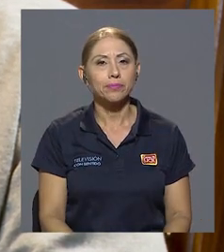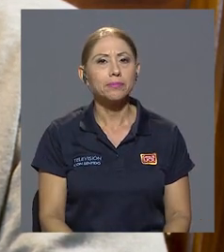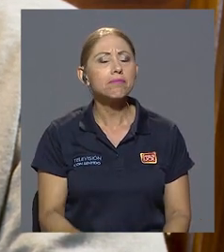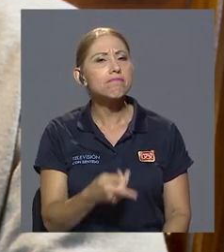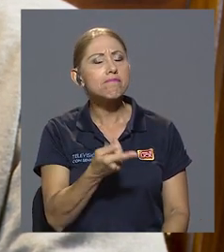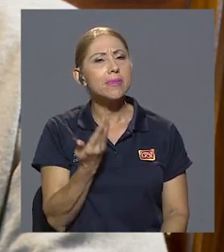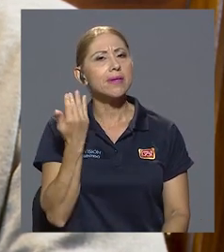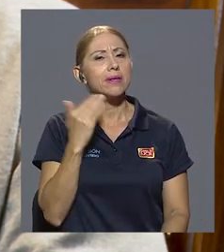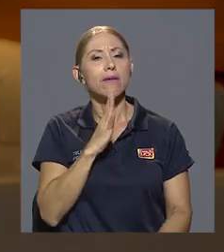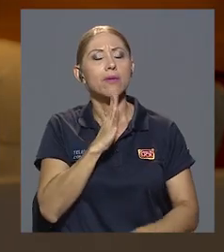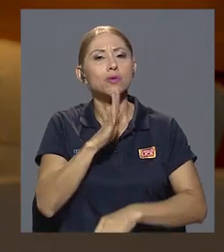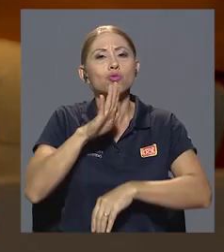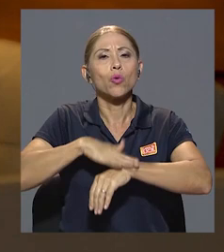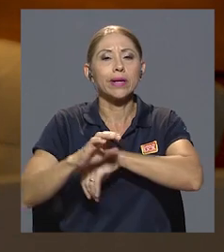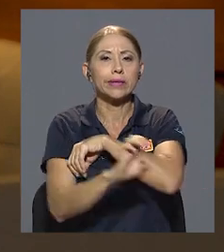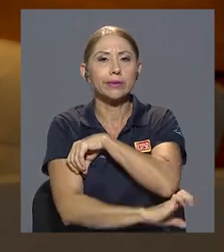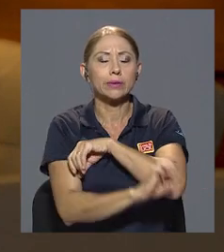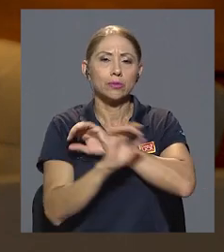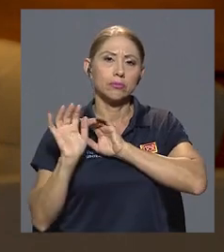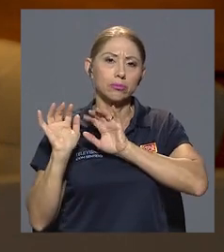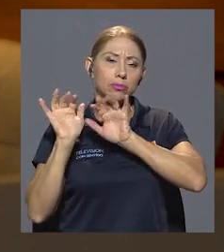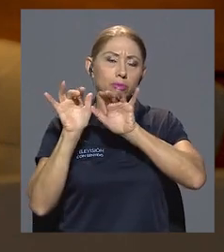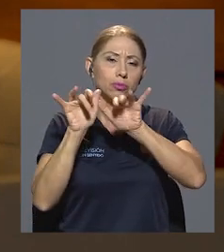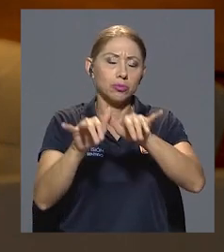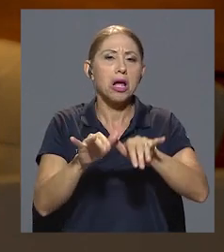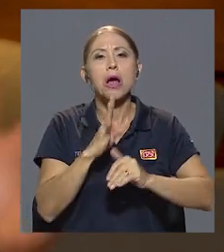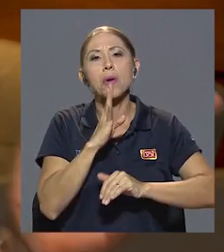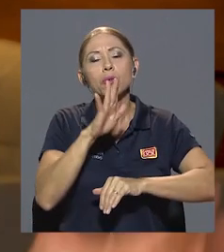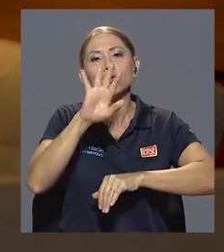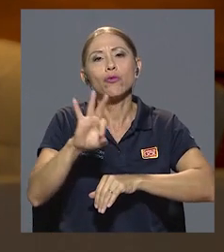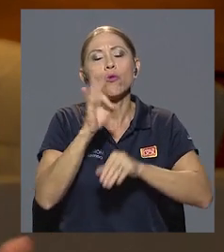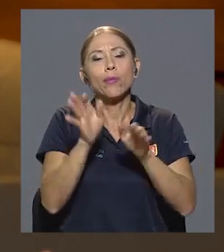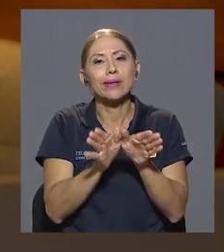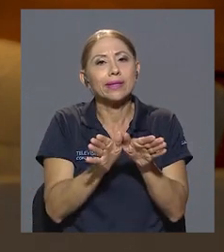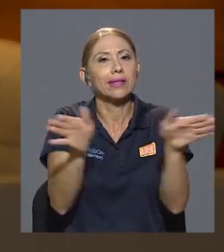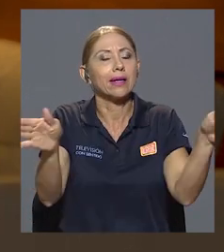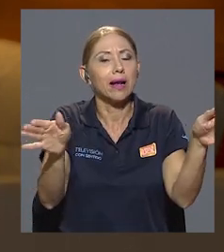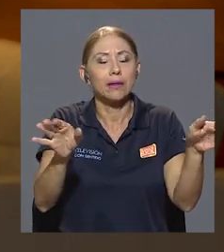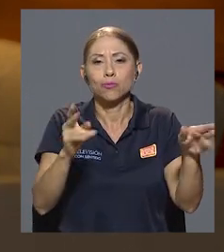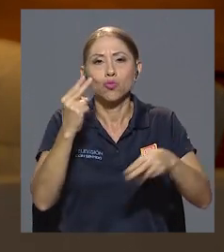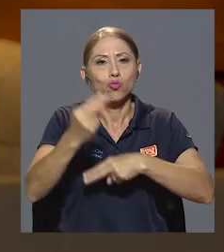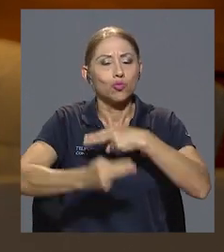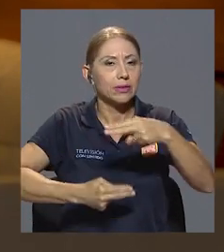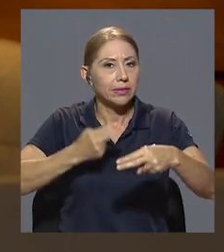carlos hablamos del fenómeno migratorio en términos generales o universales